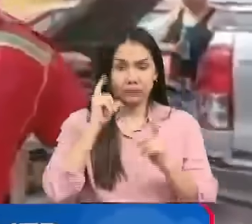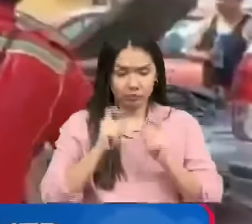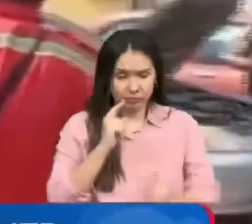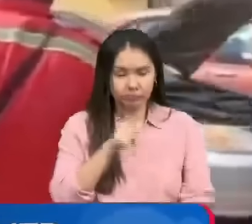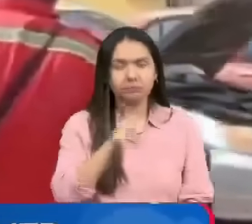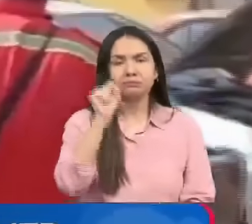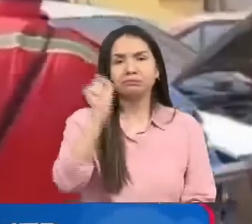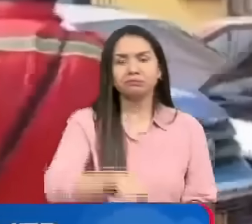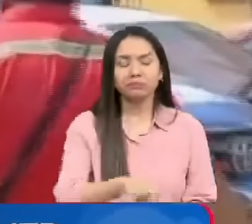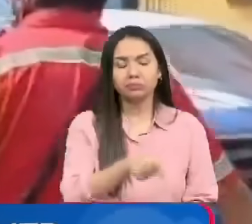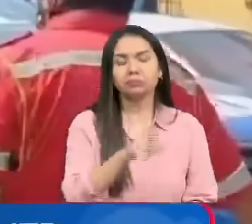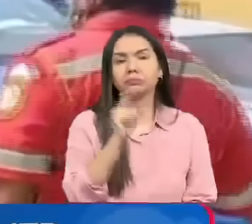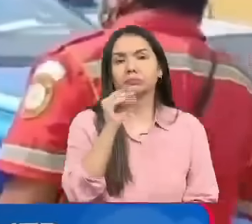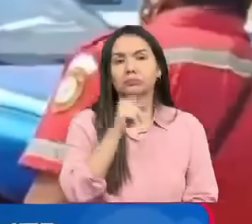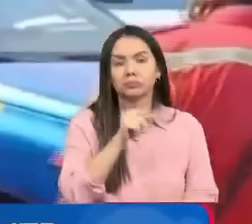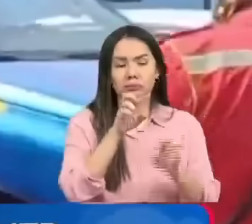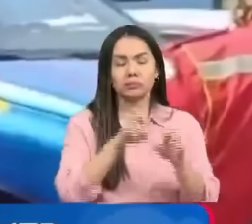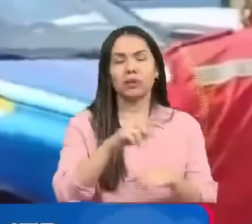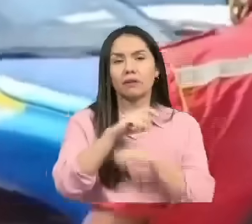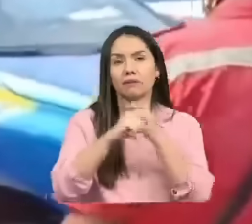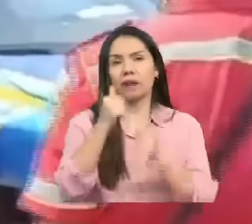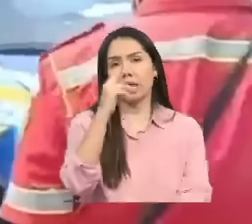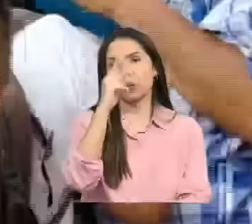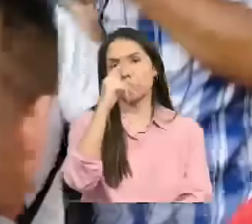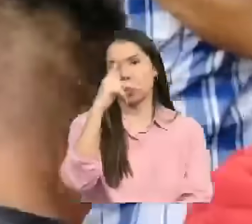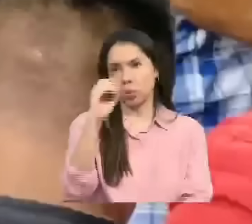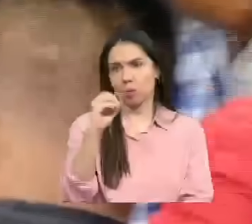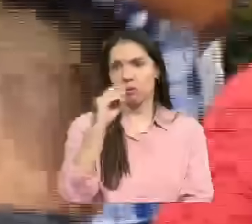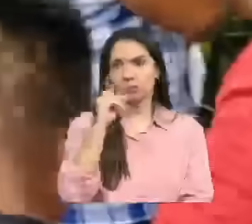se constató de que se trataba del cantante Farruko Pop.